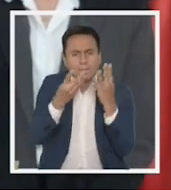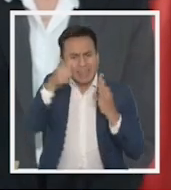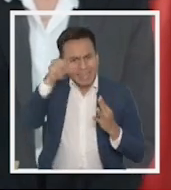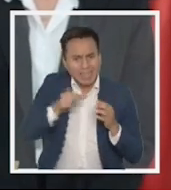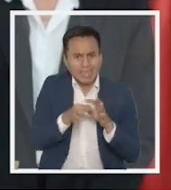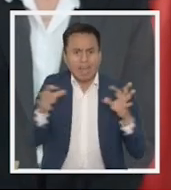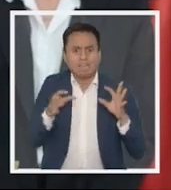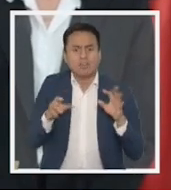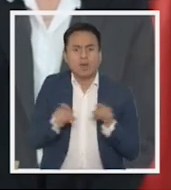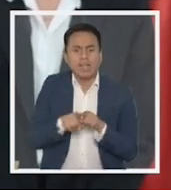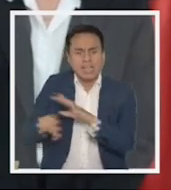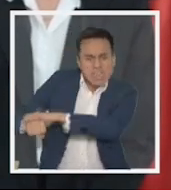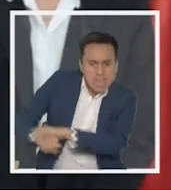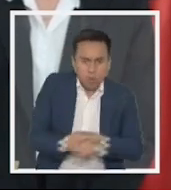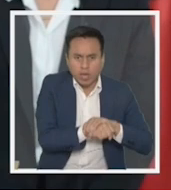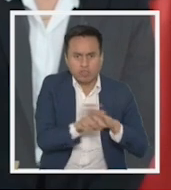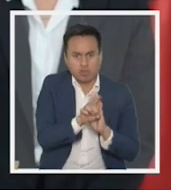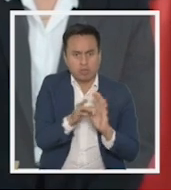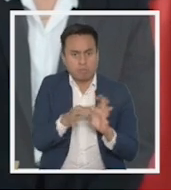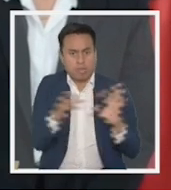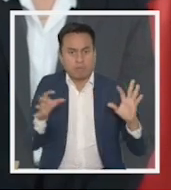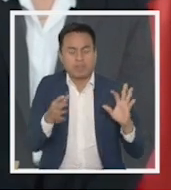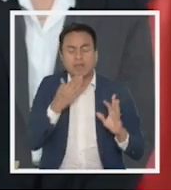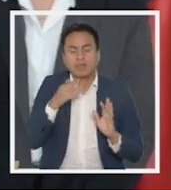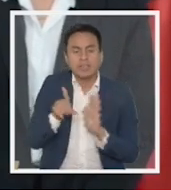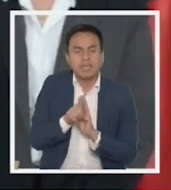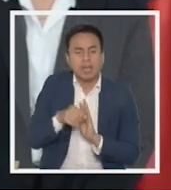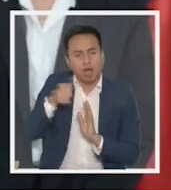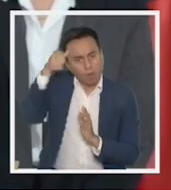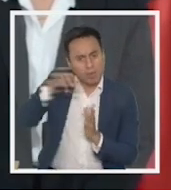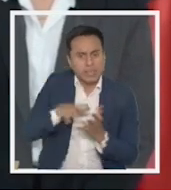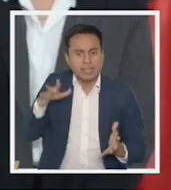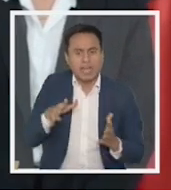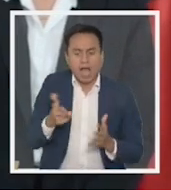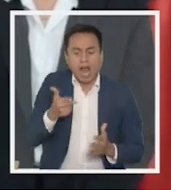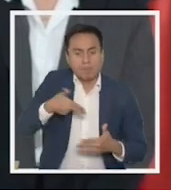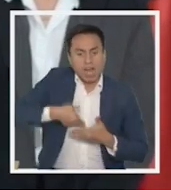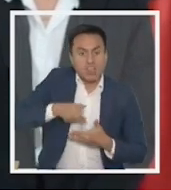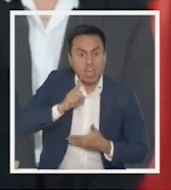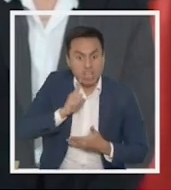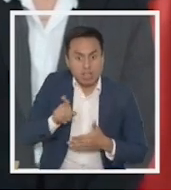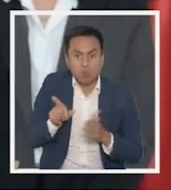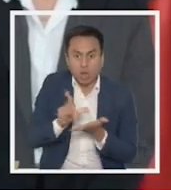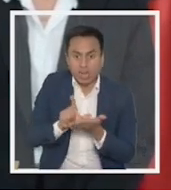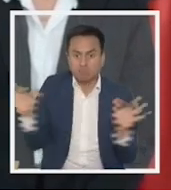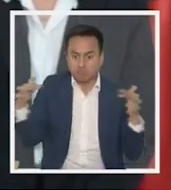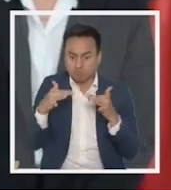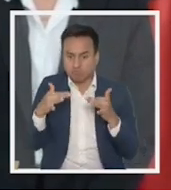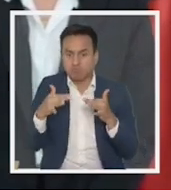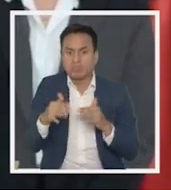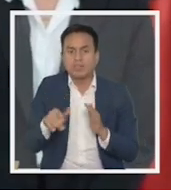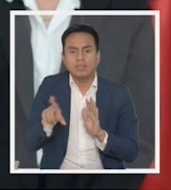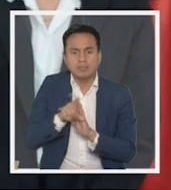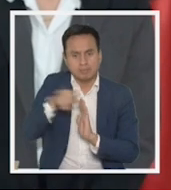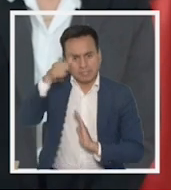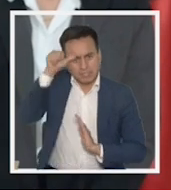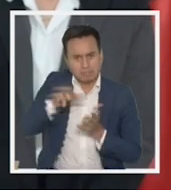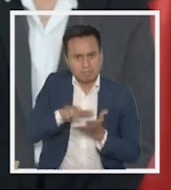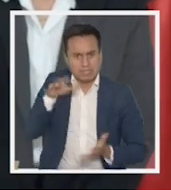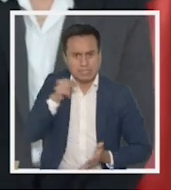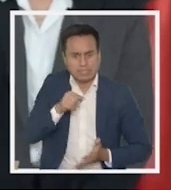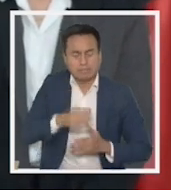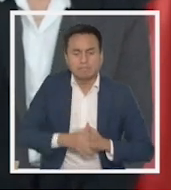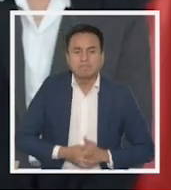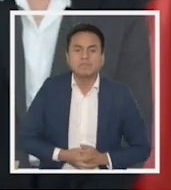delito de porte de arma en lugares concurridos. Posterior a ello, he